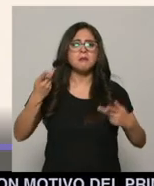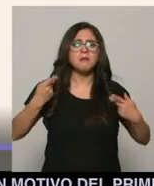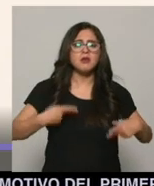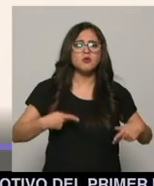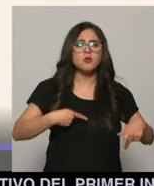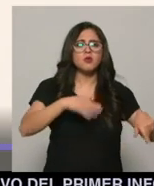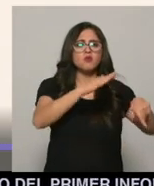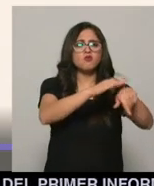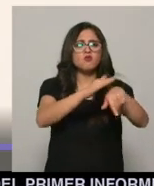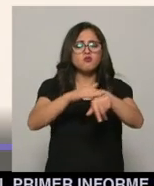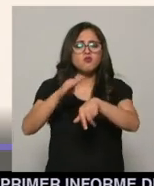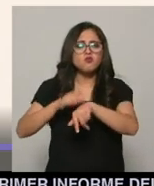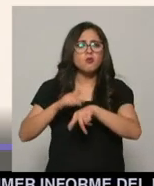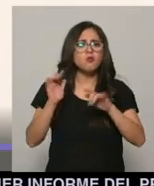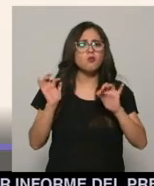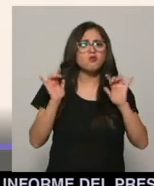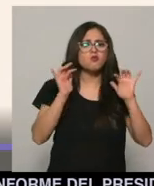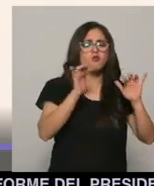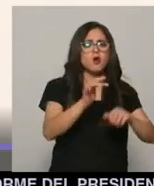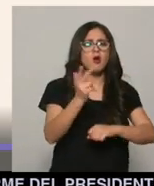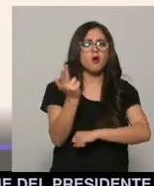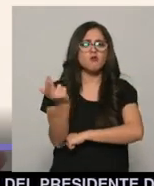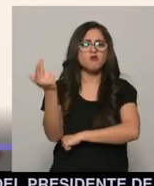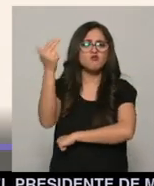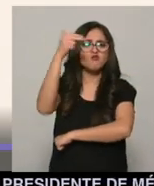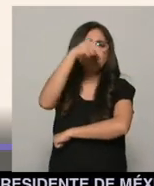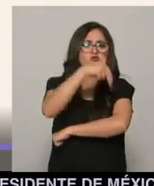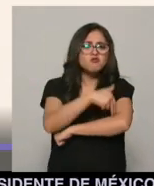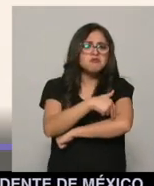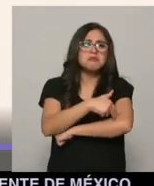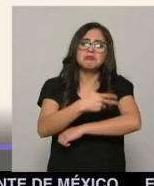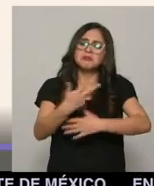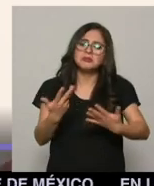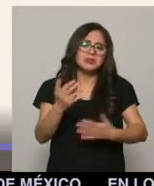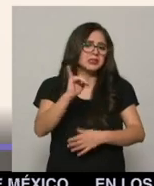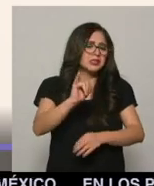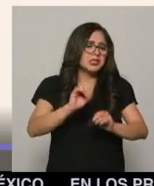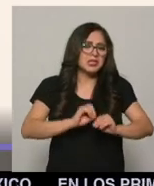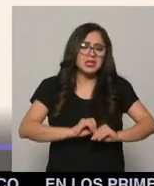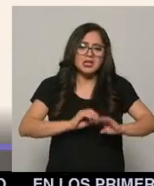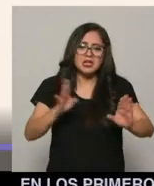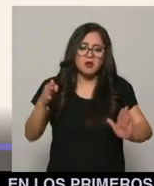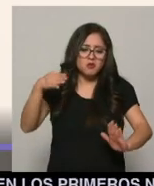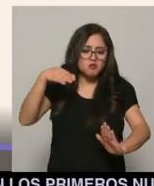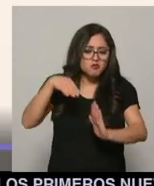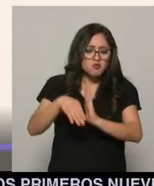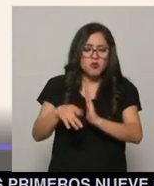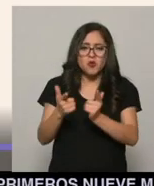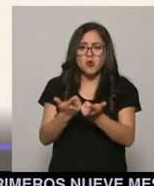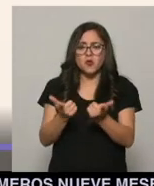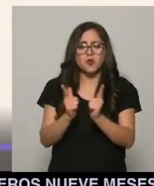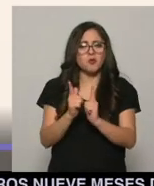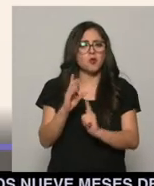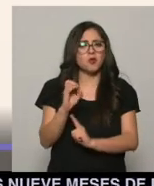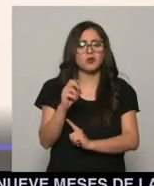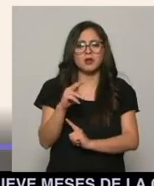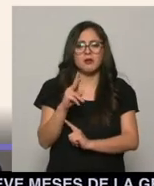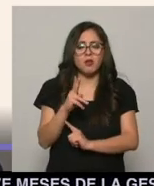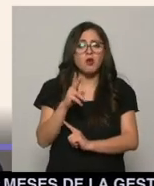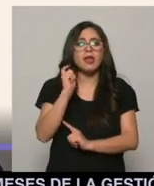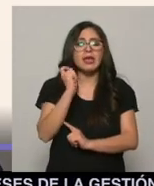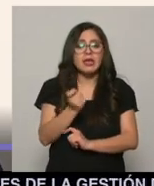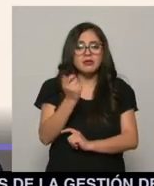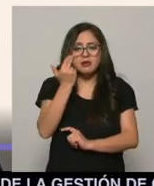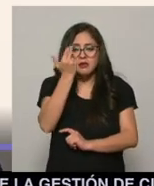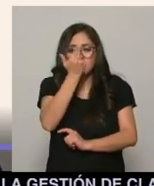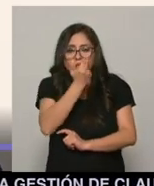en el Monumento a la Revolución, pues naturalmente están derrotados moralmente los conservadores. Ese es un análisis político. Ahora